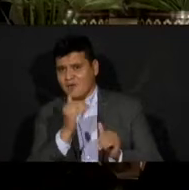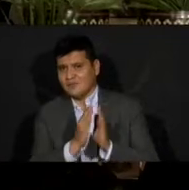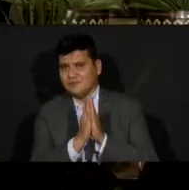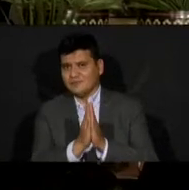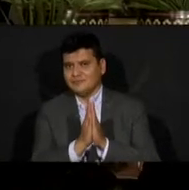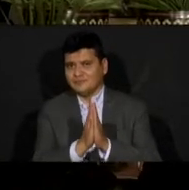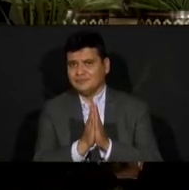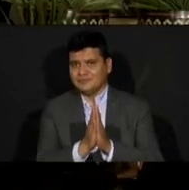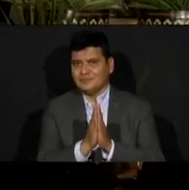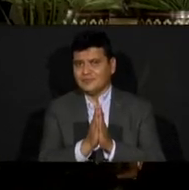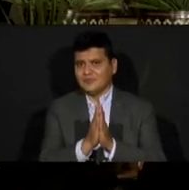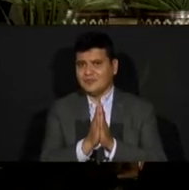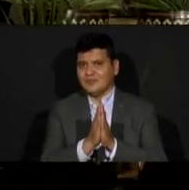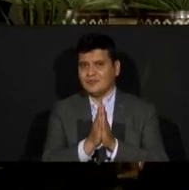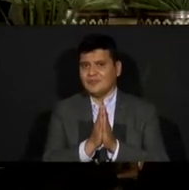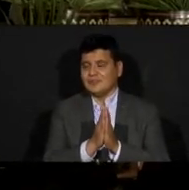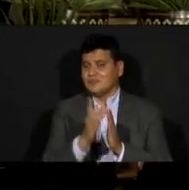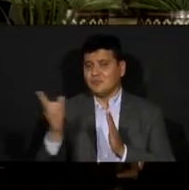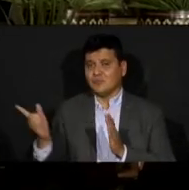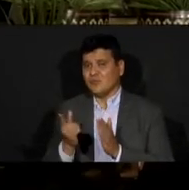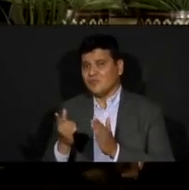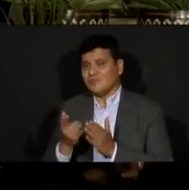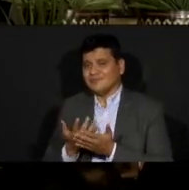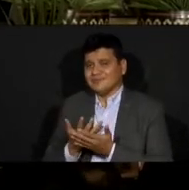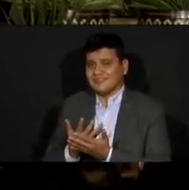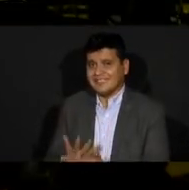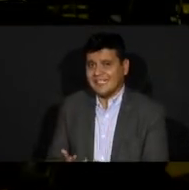Se declara un breve receso.